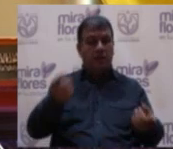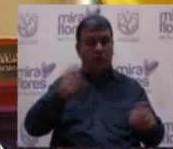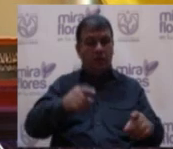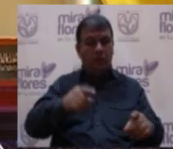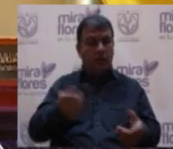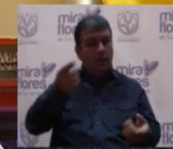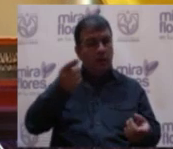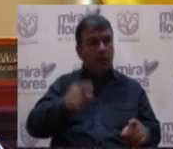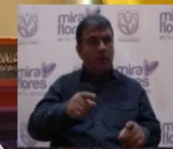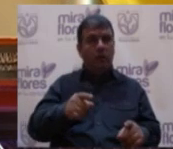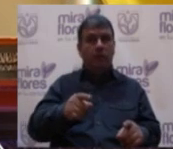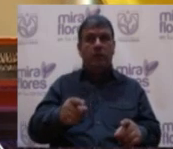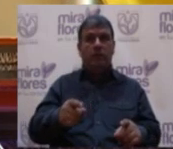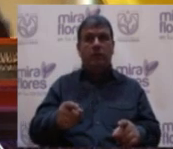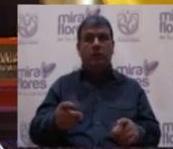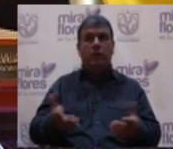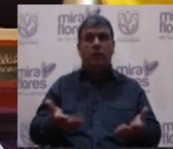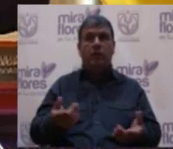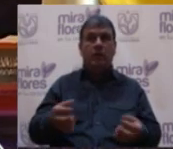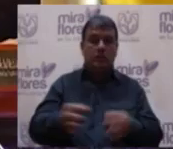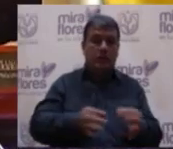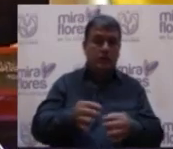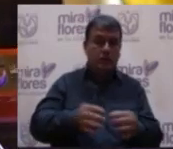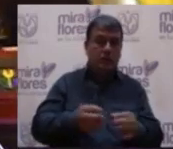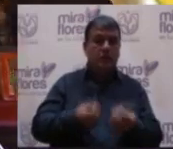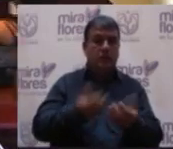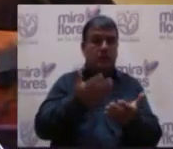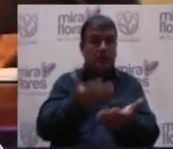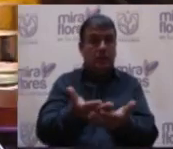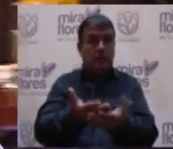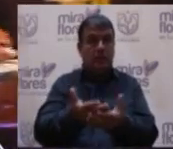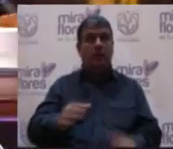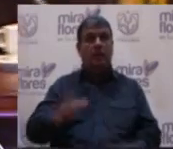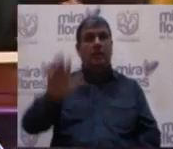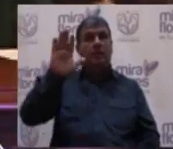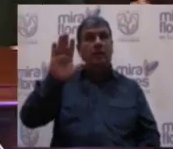de conformidad con las consideraciones expuestas. Al debate.